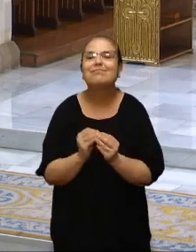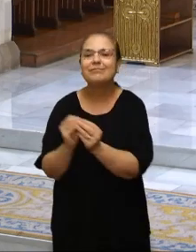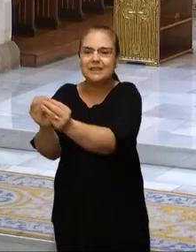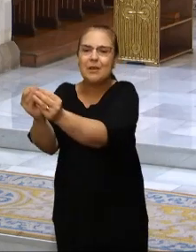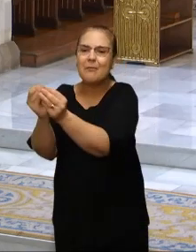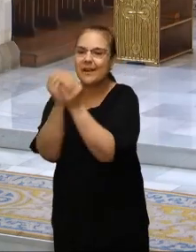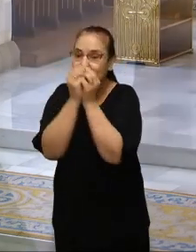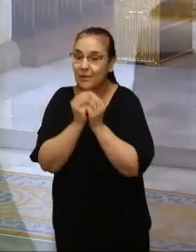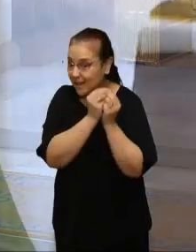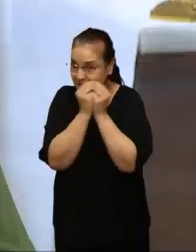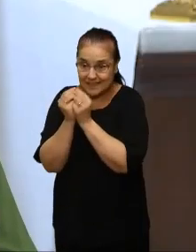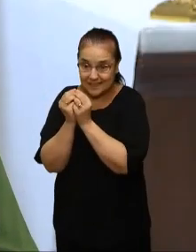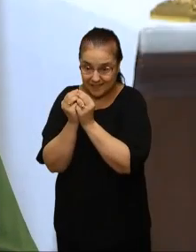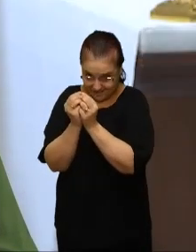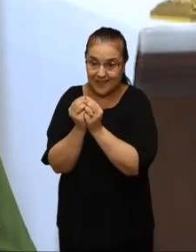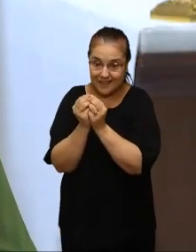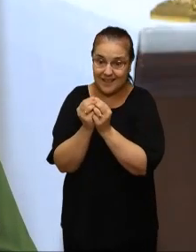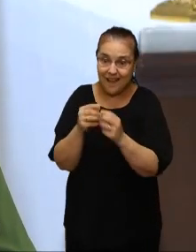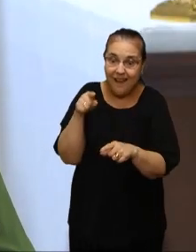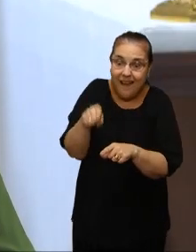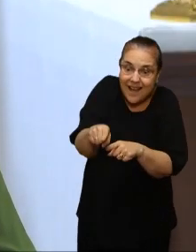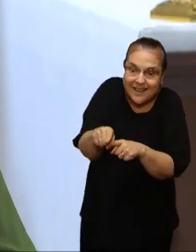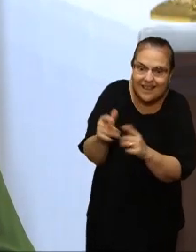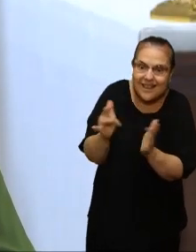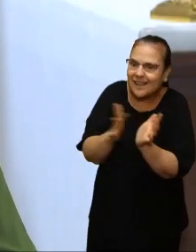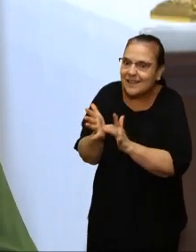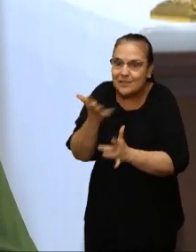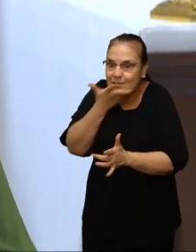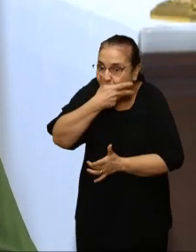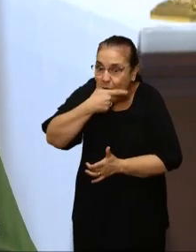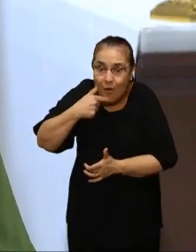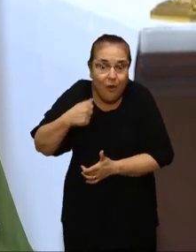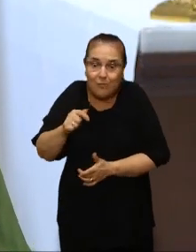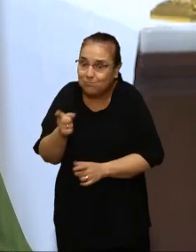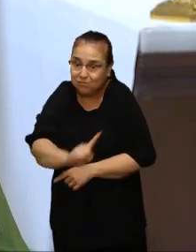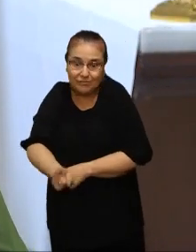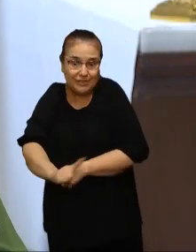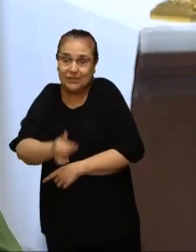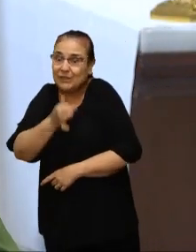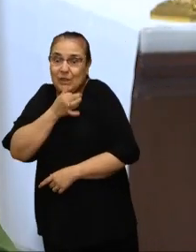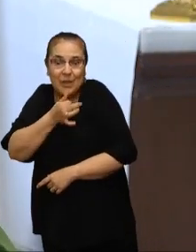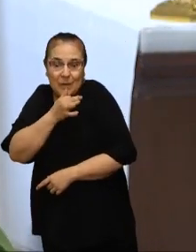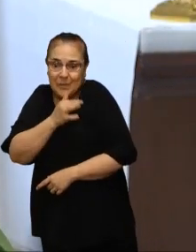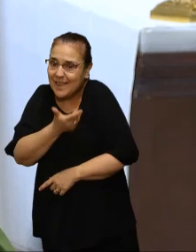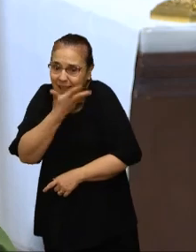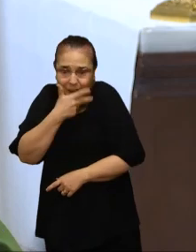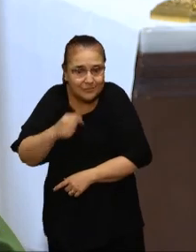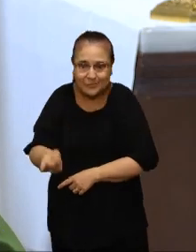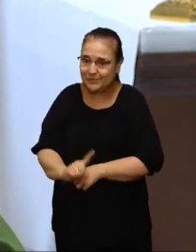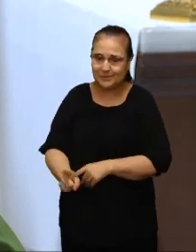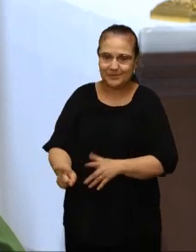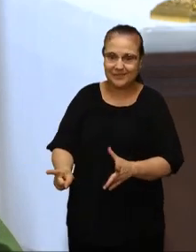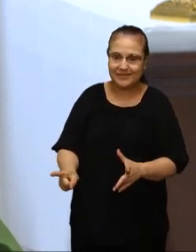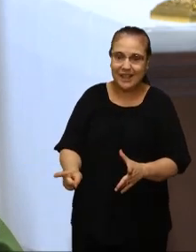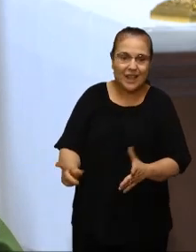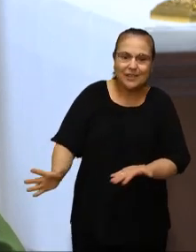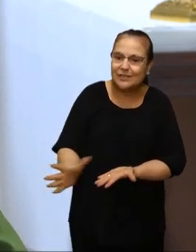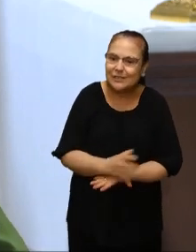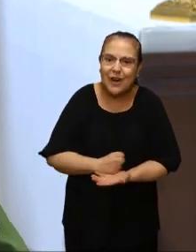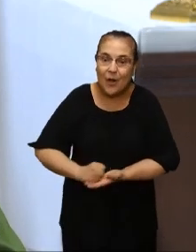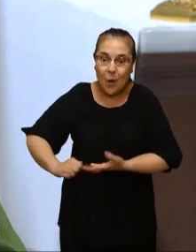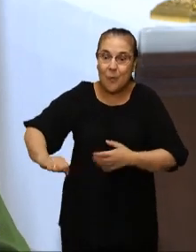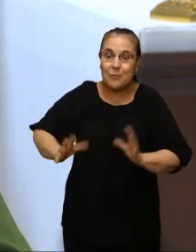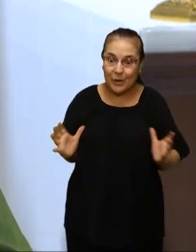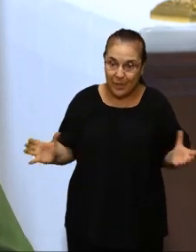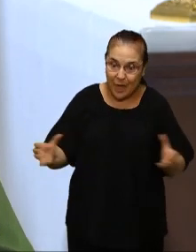lugares donde Cristo no es conocido. Están llevando la Eucaristía a tantos pueblos, a tantas comunidades cristianas que no tienen la